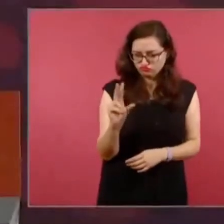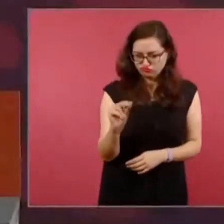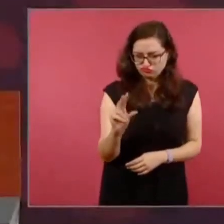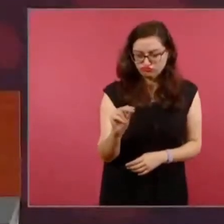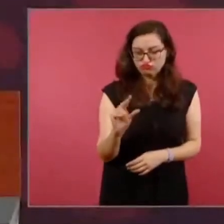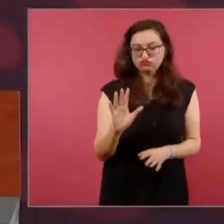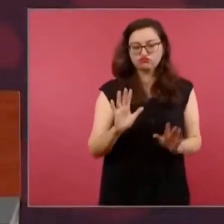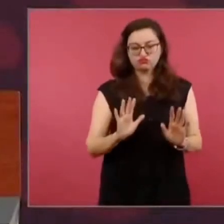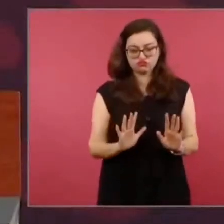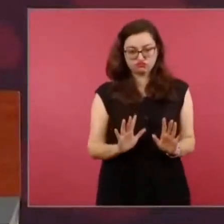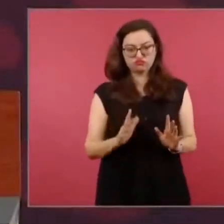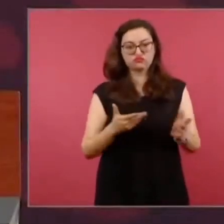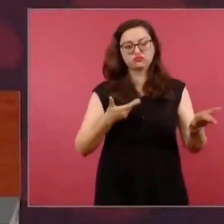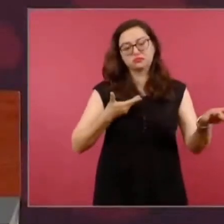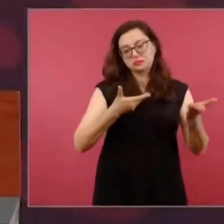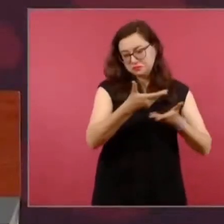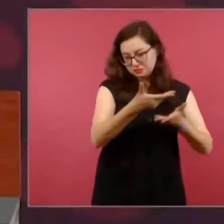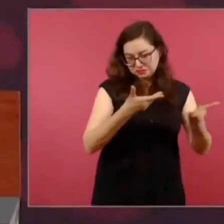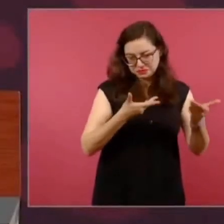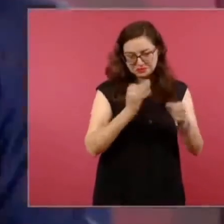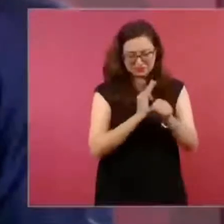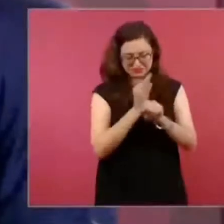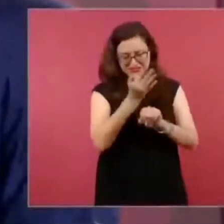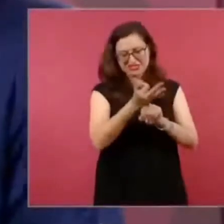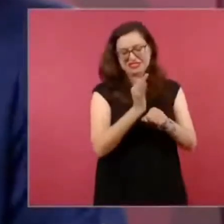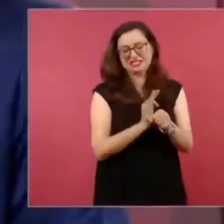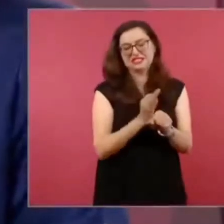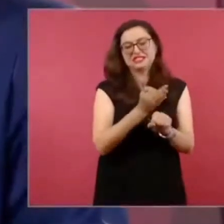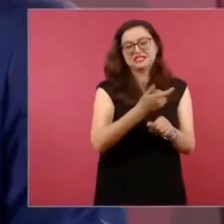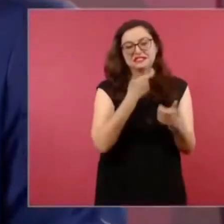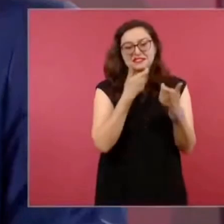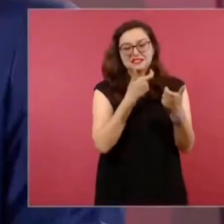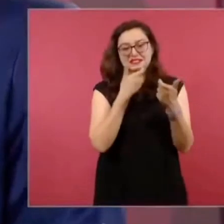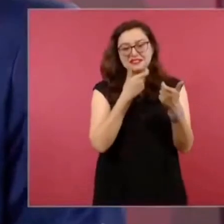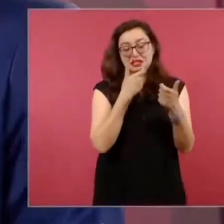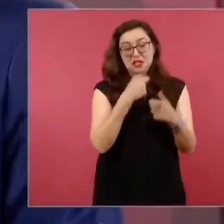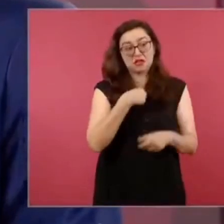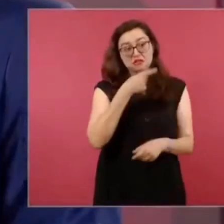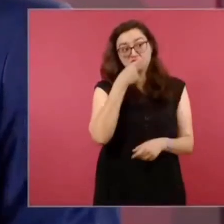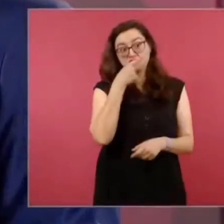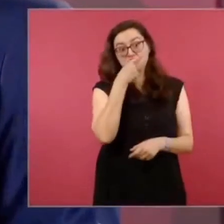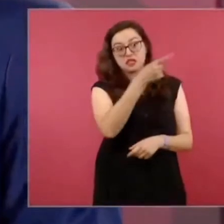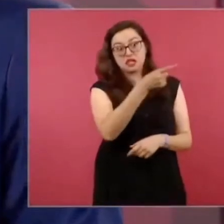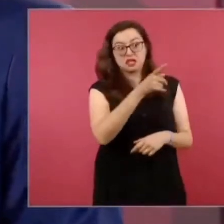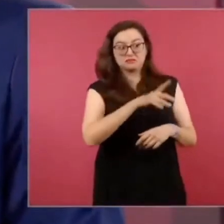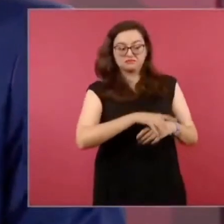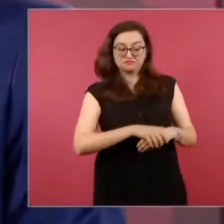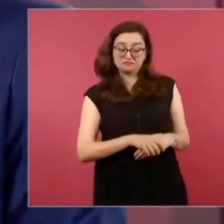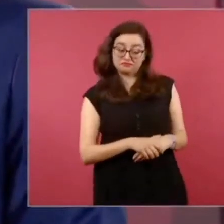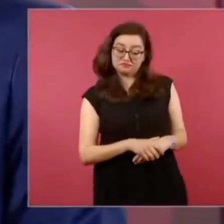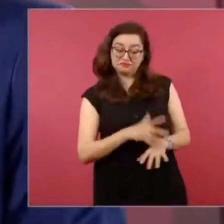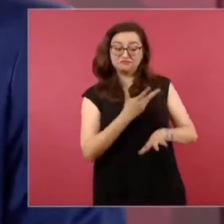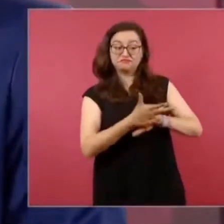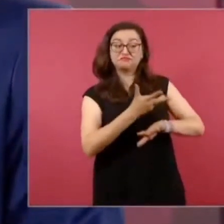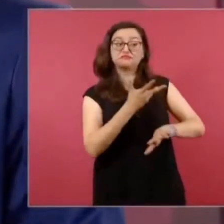nuestra relación. Estamos pensando en ser más riguroso en la entrega de las visas